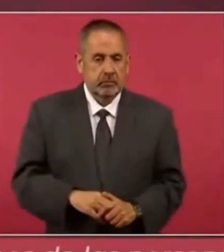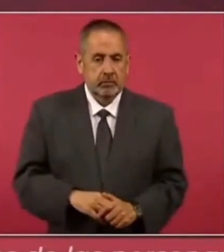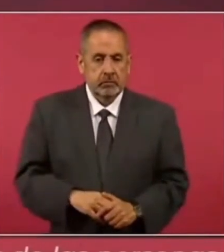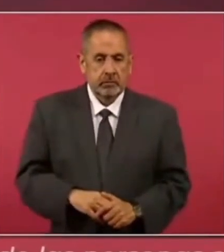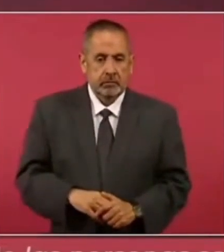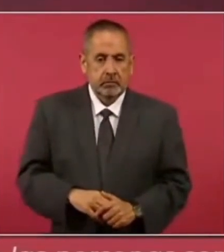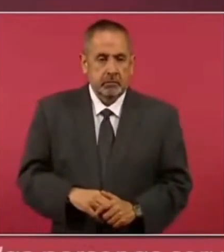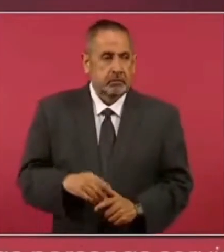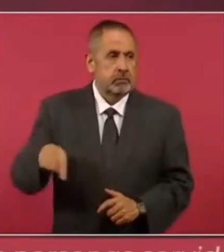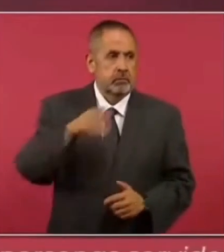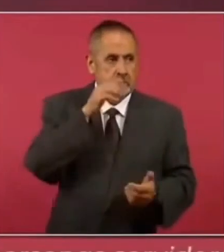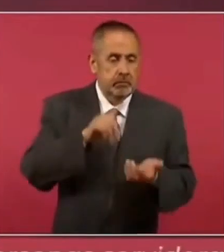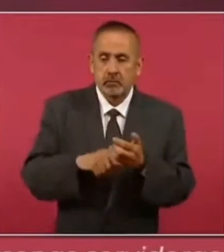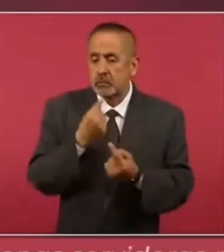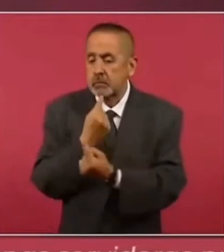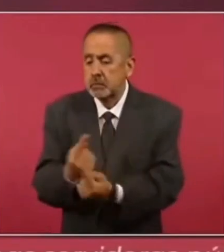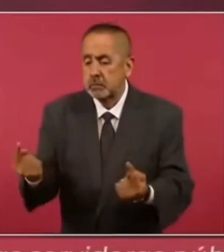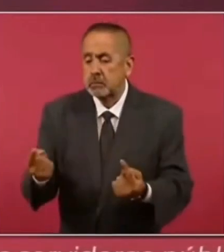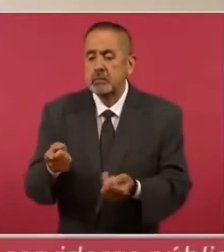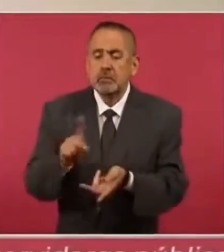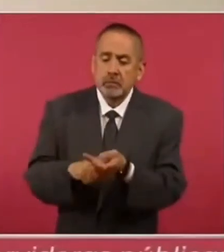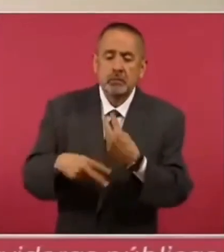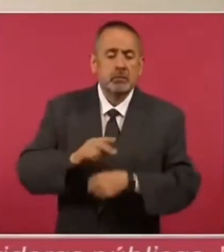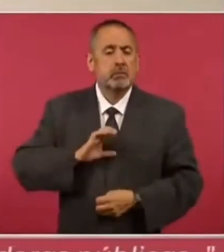padeciendo de cáncer en los niños